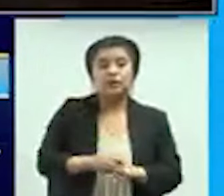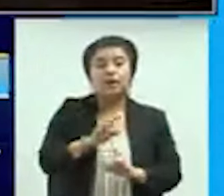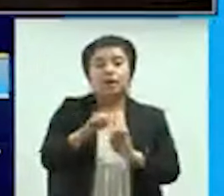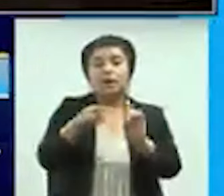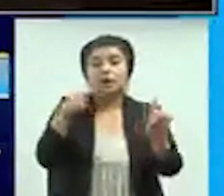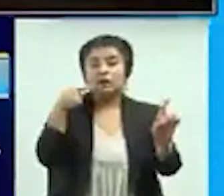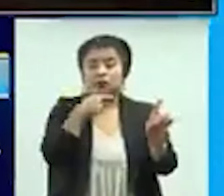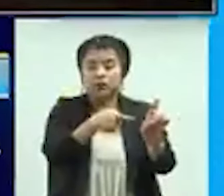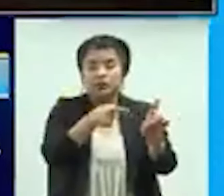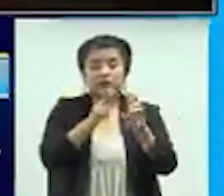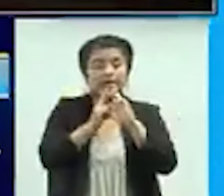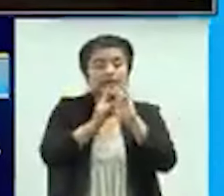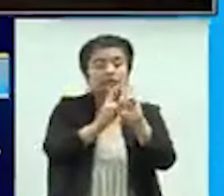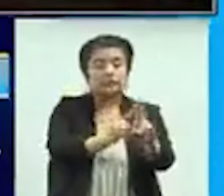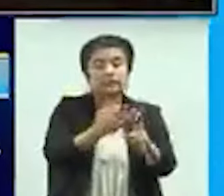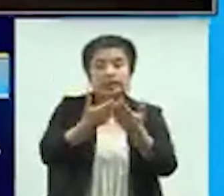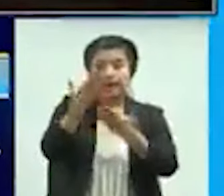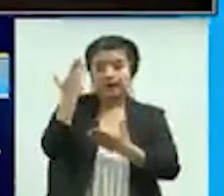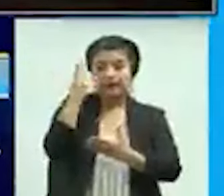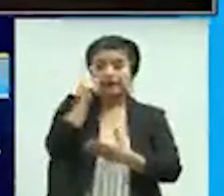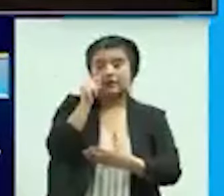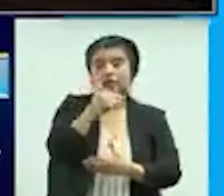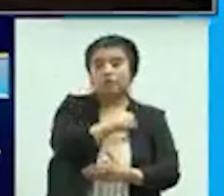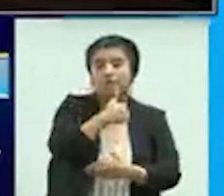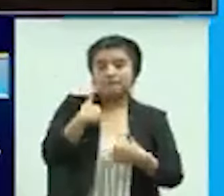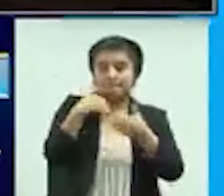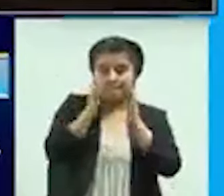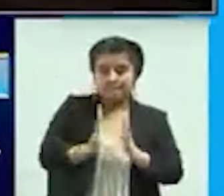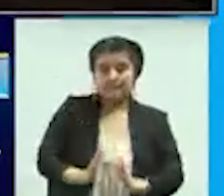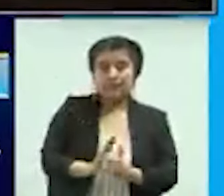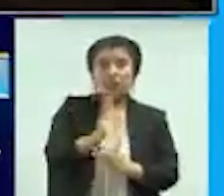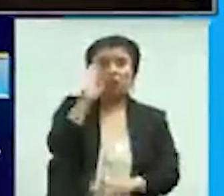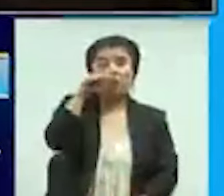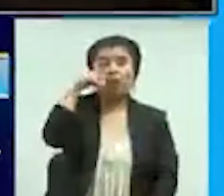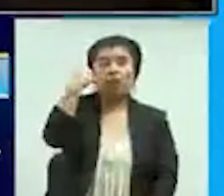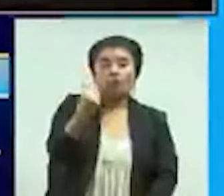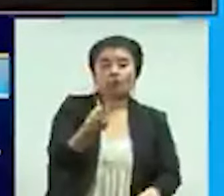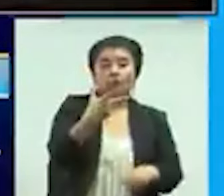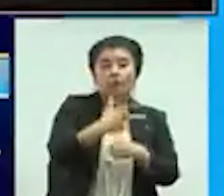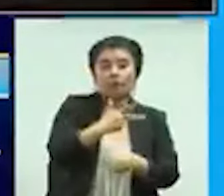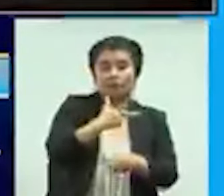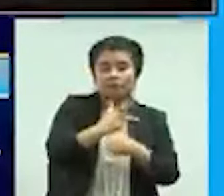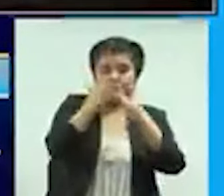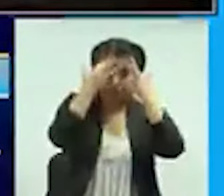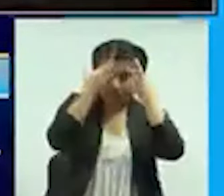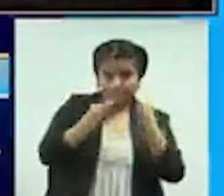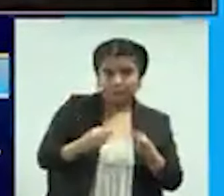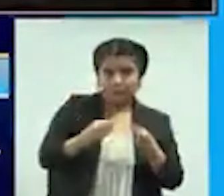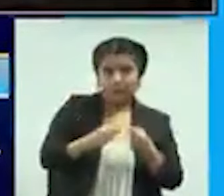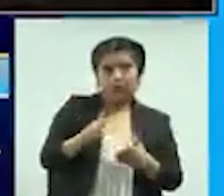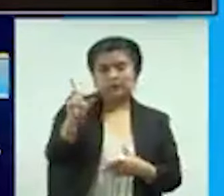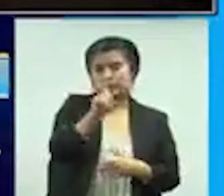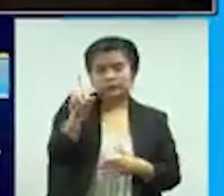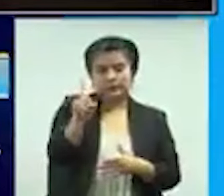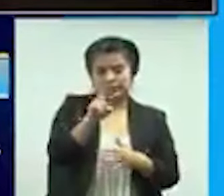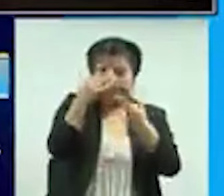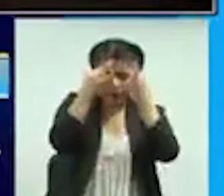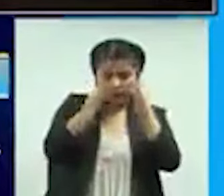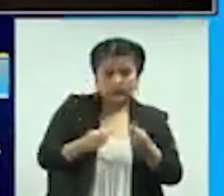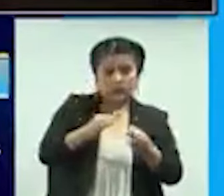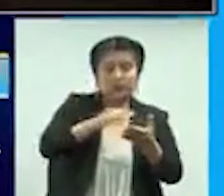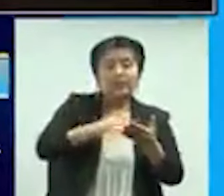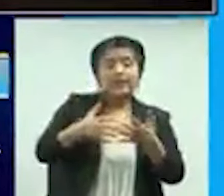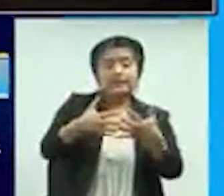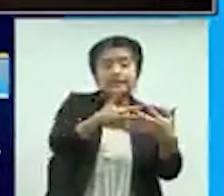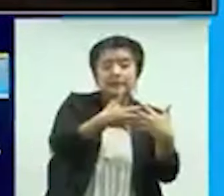su respuesta anterior, señor ministro, ¿por qué razón Guatemala decide estar en desacuerdo con Estados Unidos